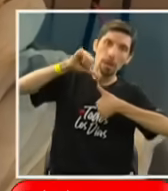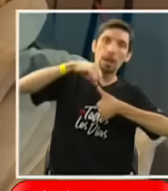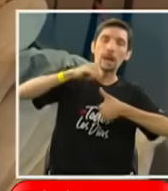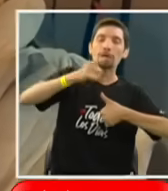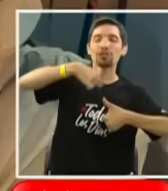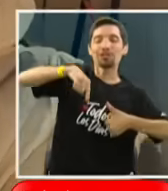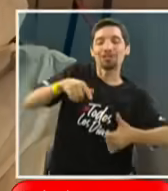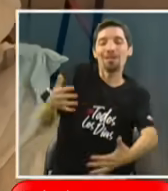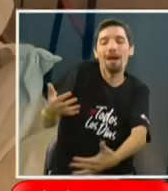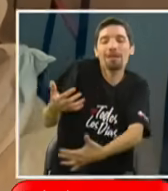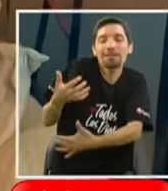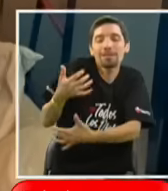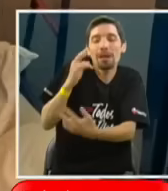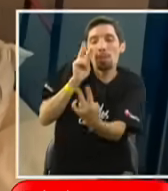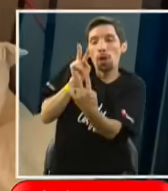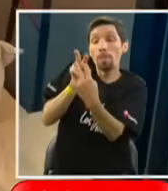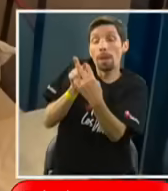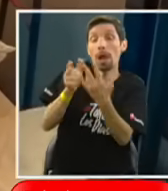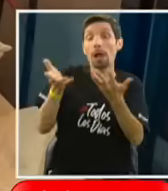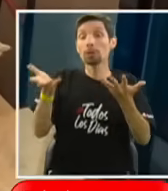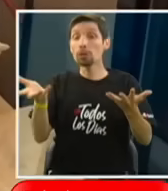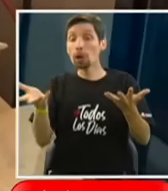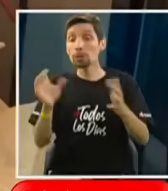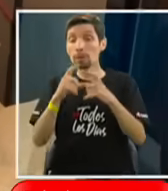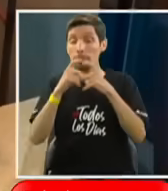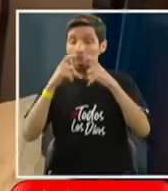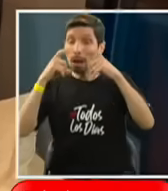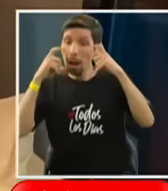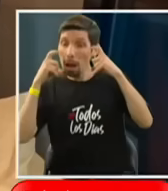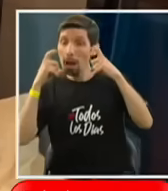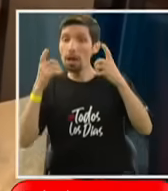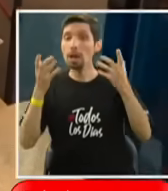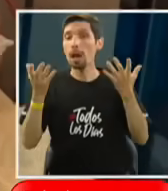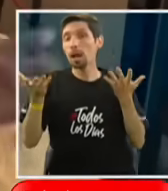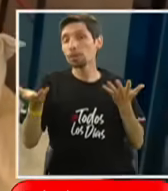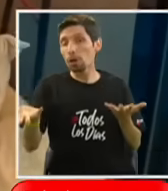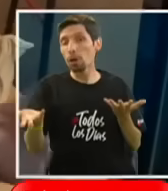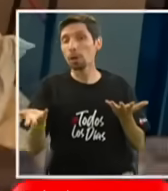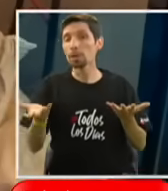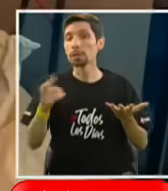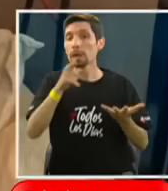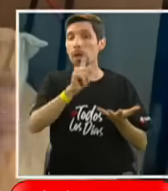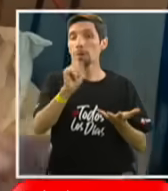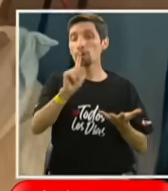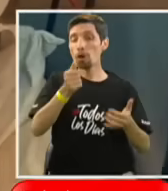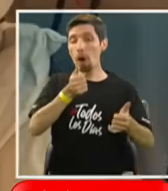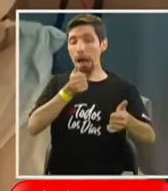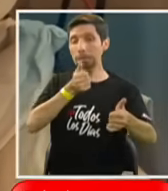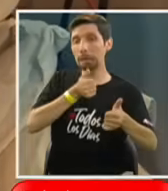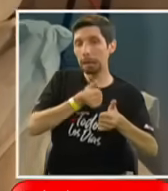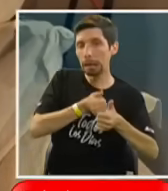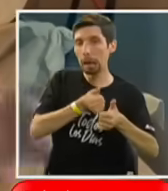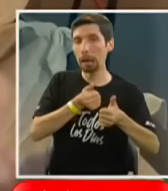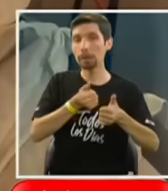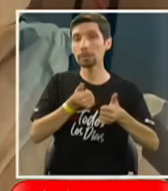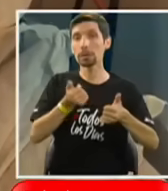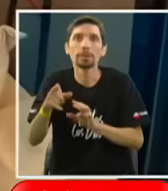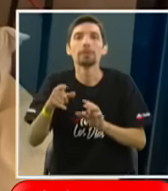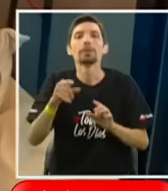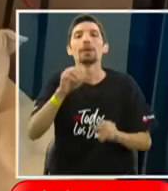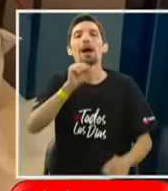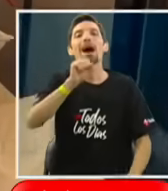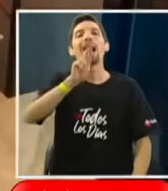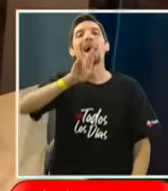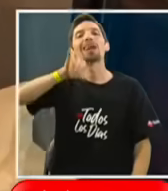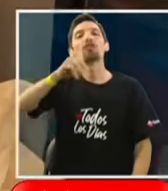nos abrazamos. Entonces el tema de las mascarillas, el tema de no acercarse, you know, you baby.